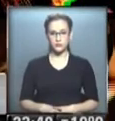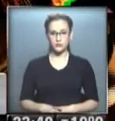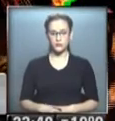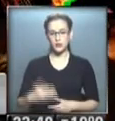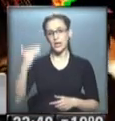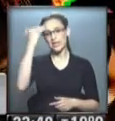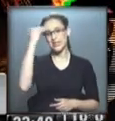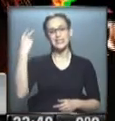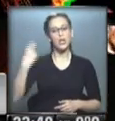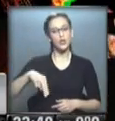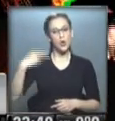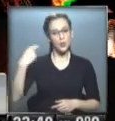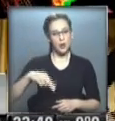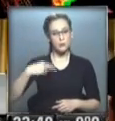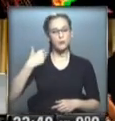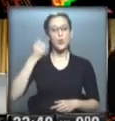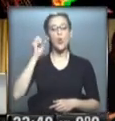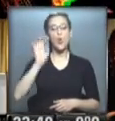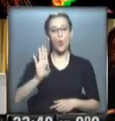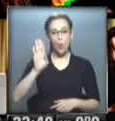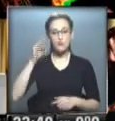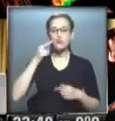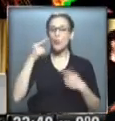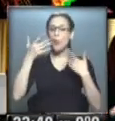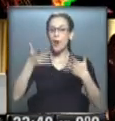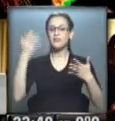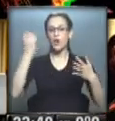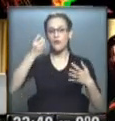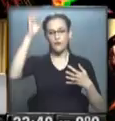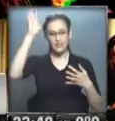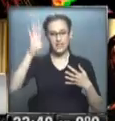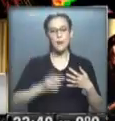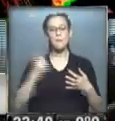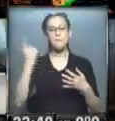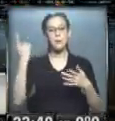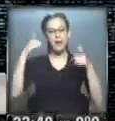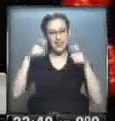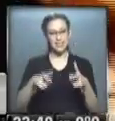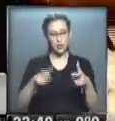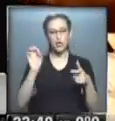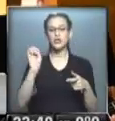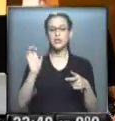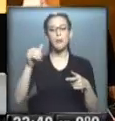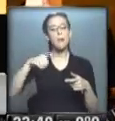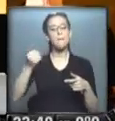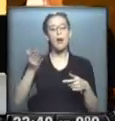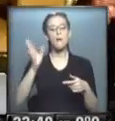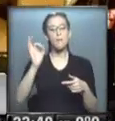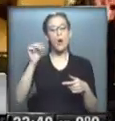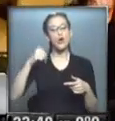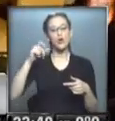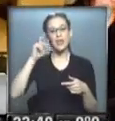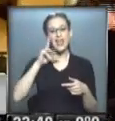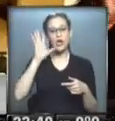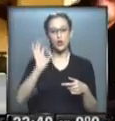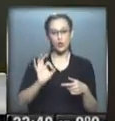De noviembre en Uniclub vamos a hacer la presentación oficial de nuestro primer disco que se llama Mambo Negro. Después hay fechas